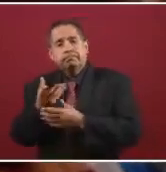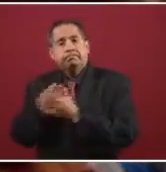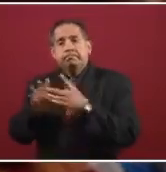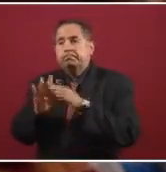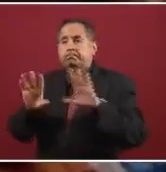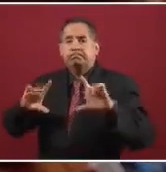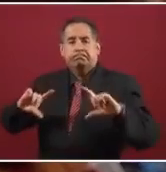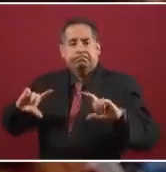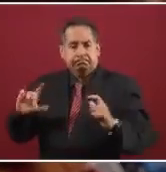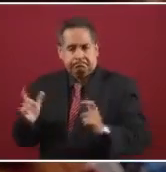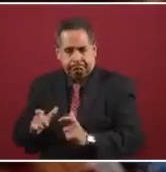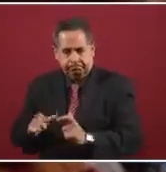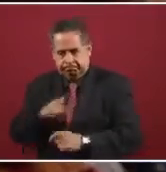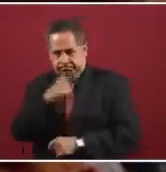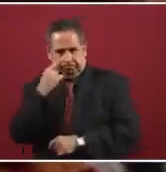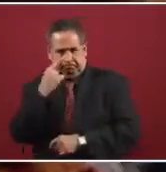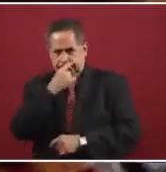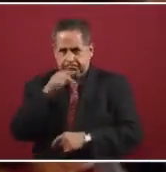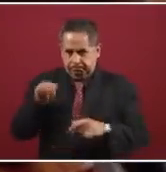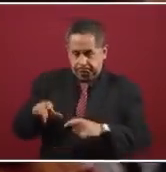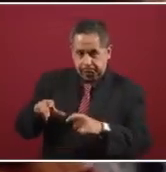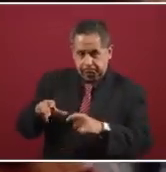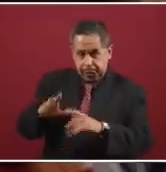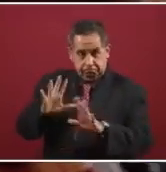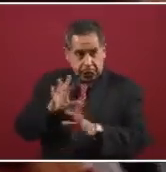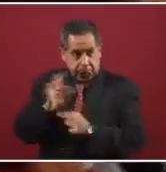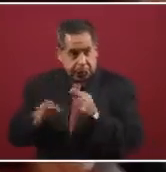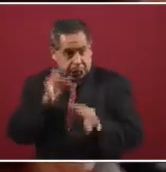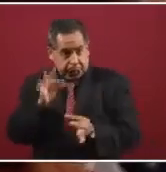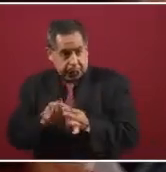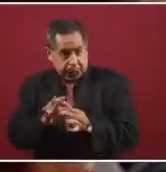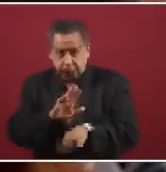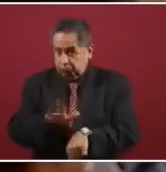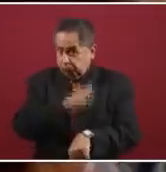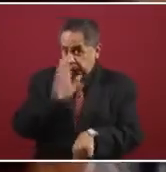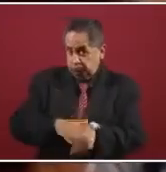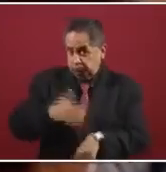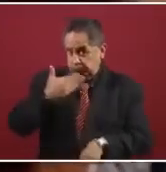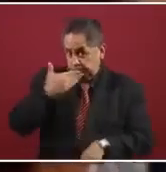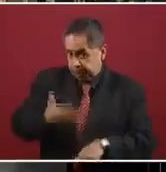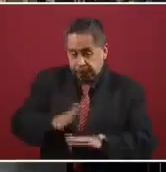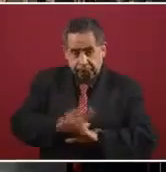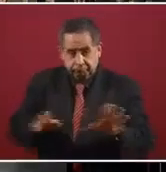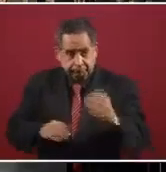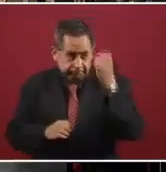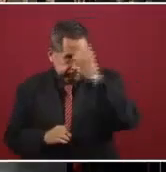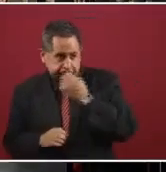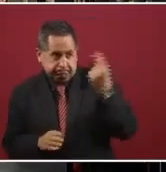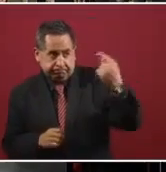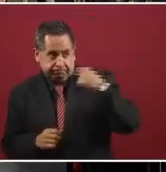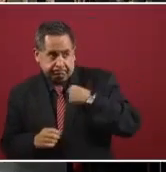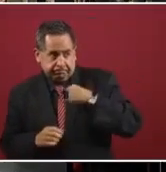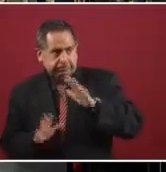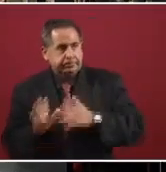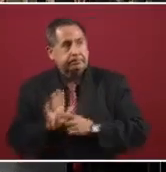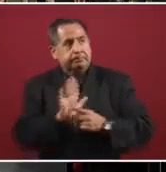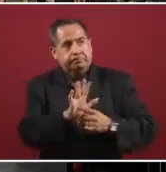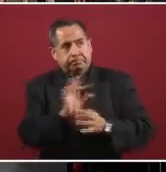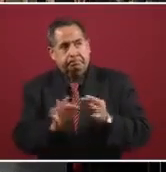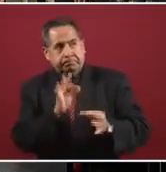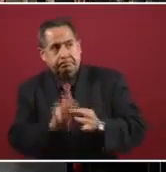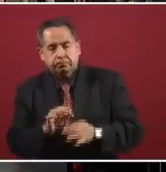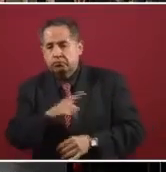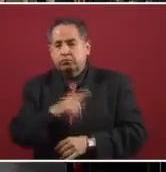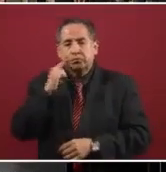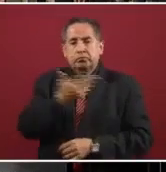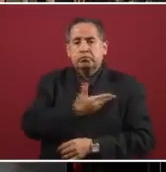su óptica de vista, ¿pasamos la prueba? Esa sería mi pregunta. Pasamos esa prueba que nos quiere imponer el presidente